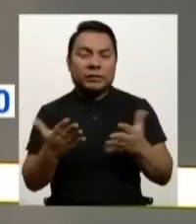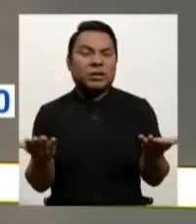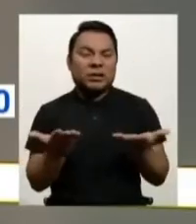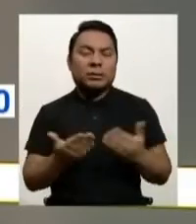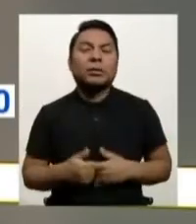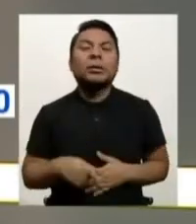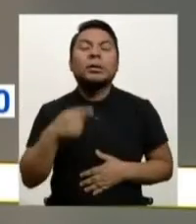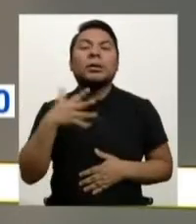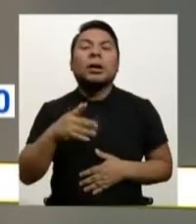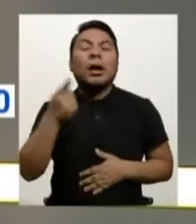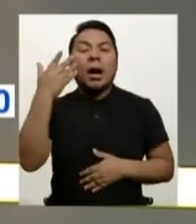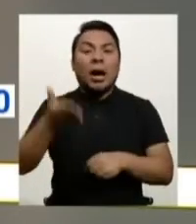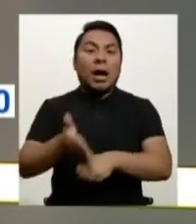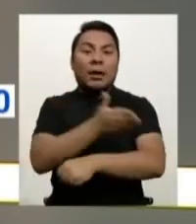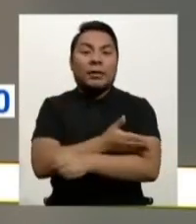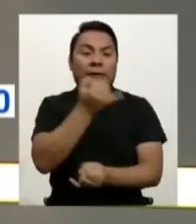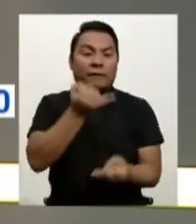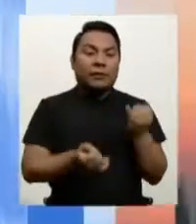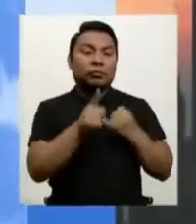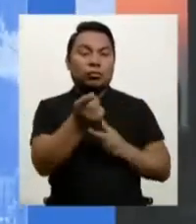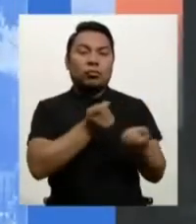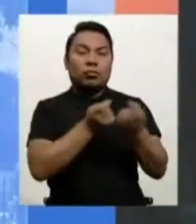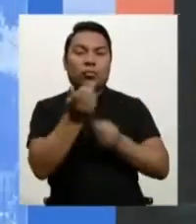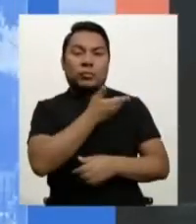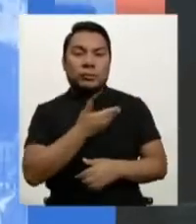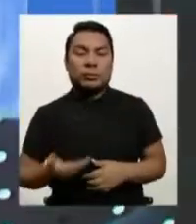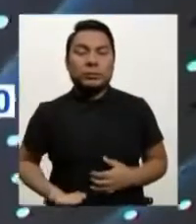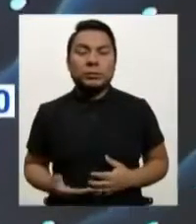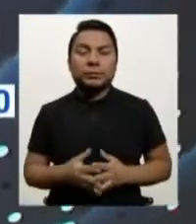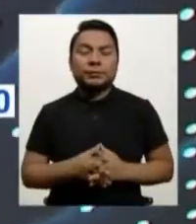de que expire su mandato.